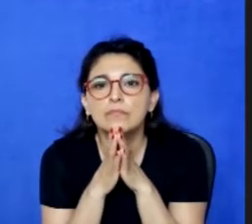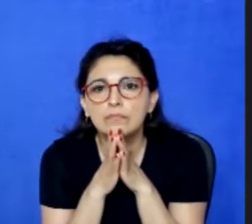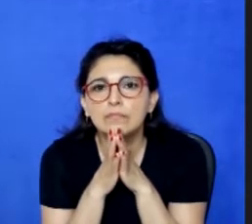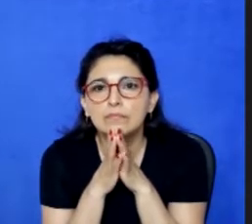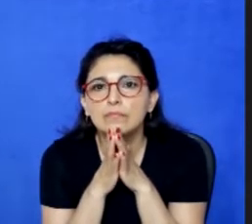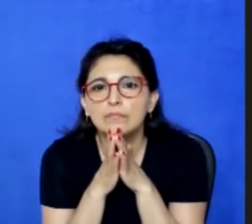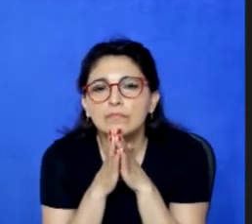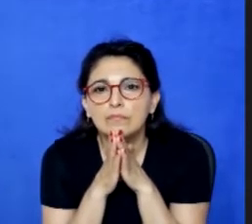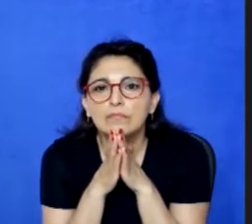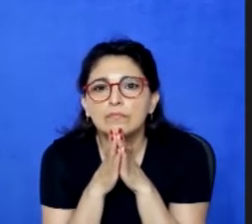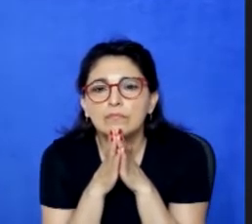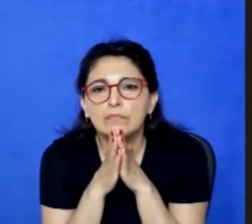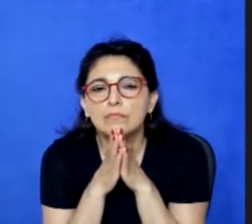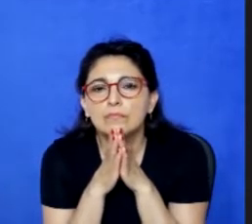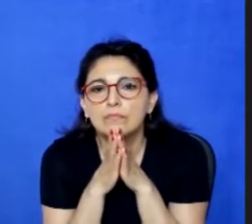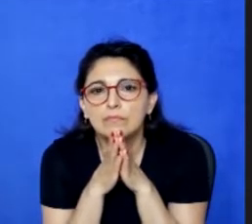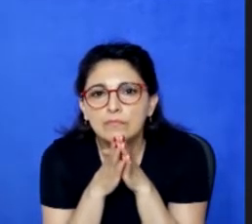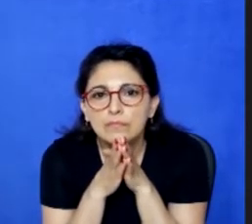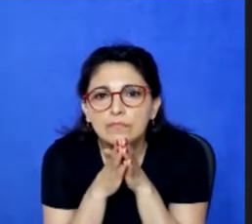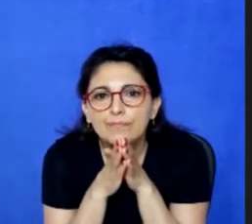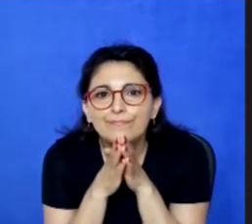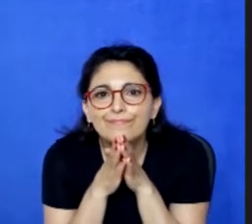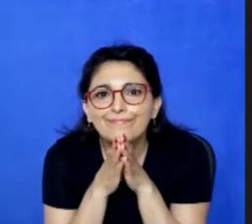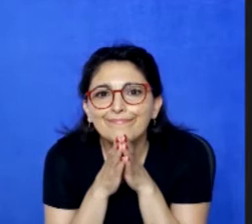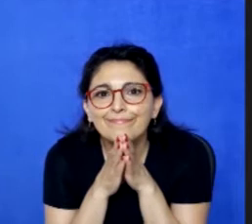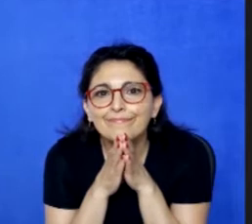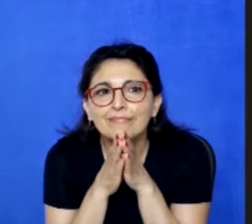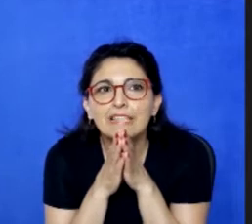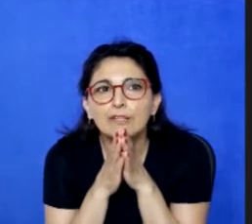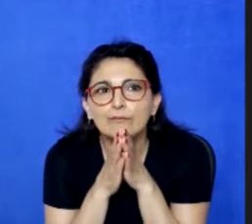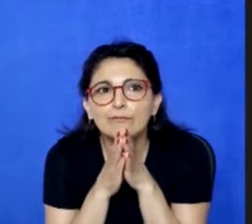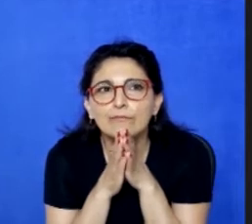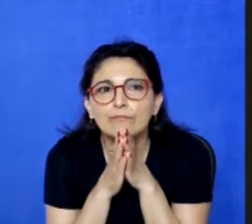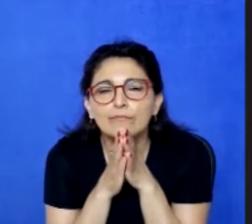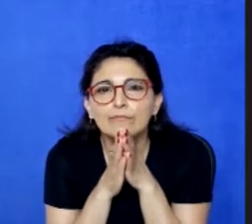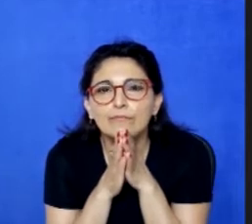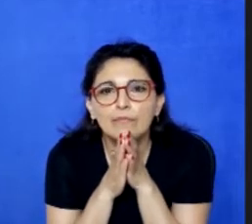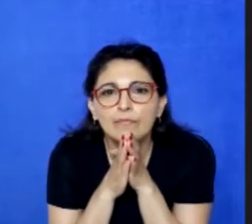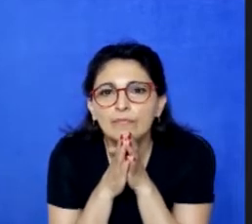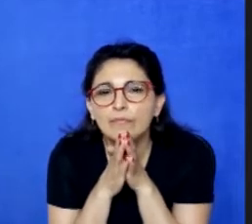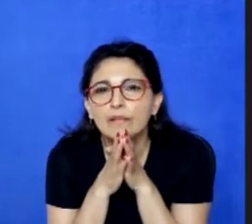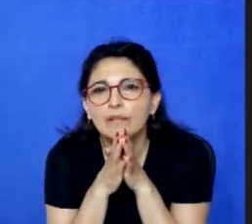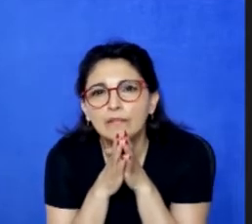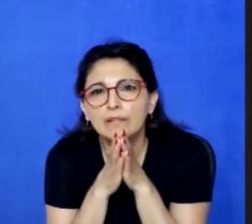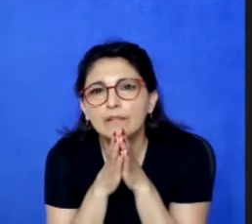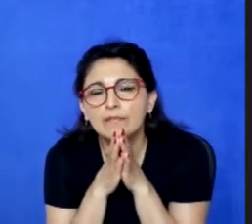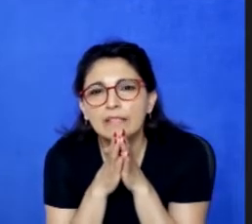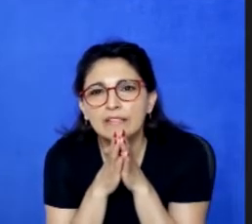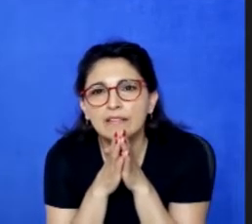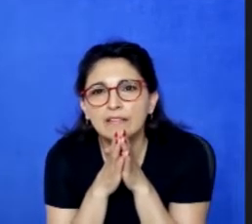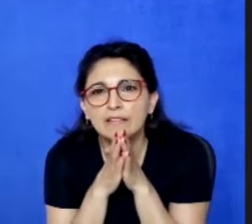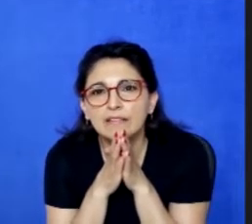ahora termina la pandemia y no hace más el pan. Si aprendiste a hacer algo, continúa, tenés